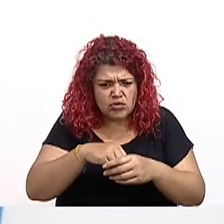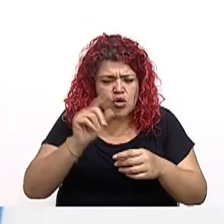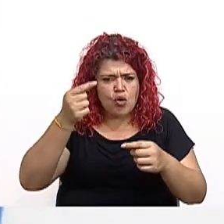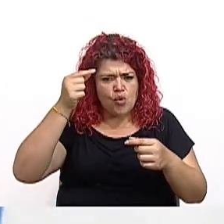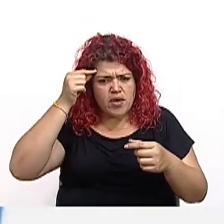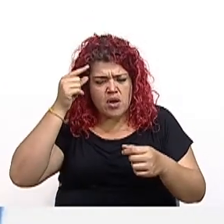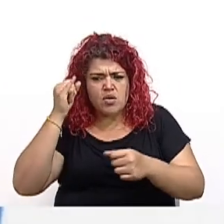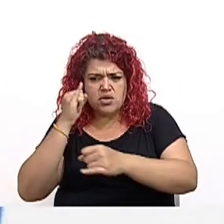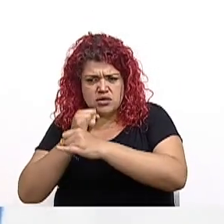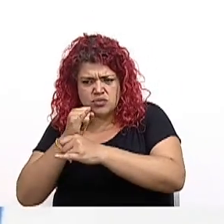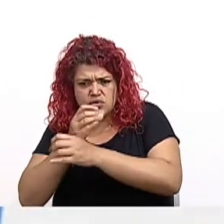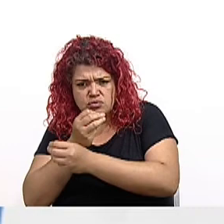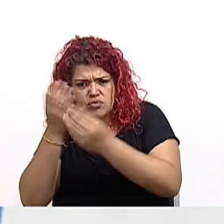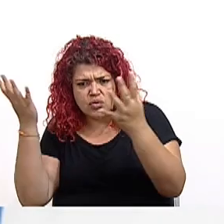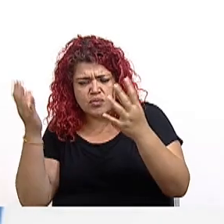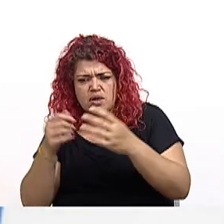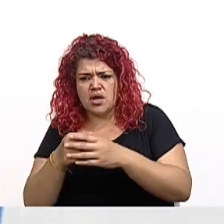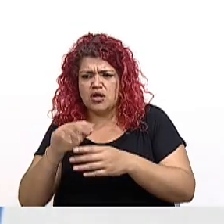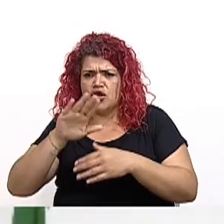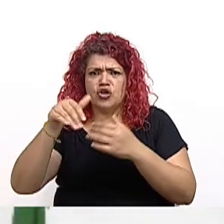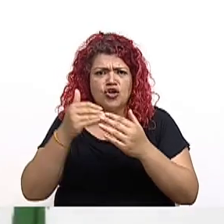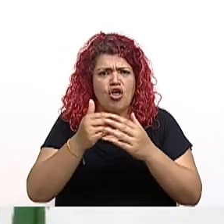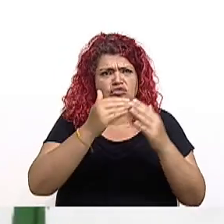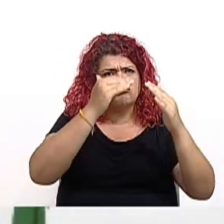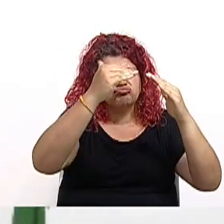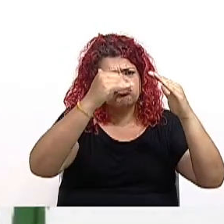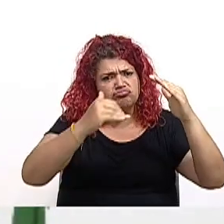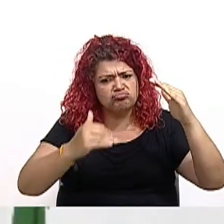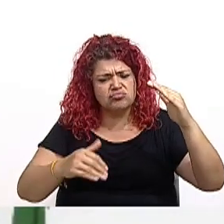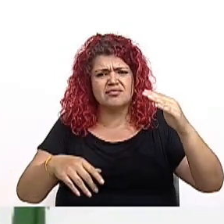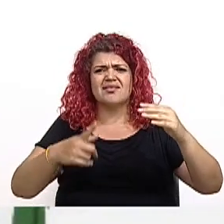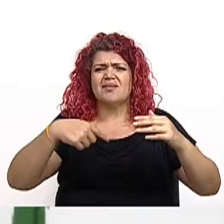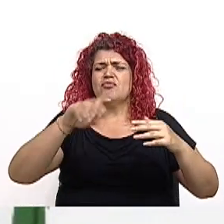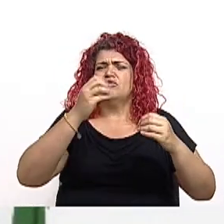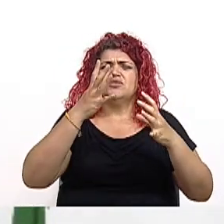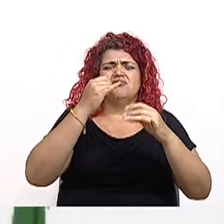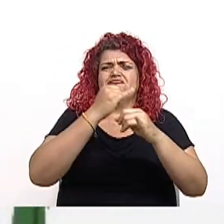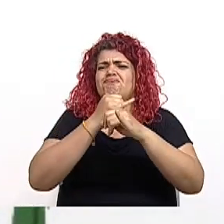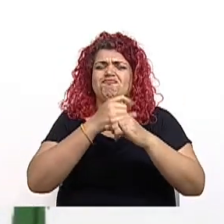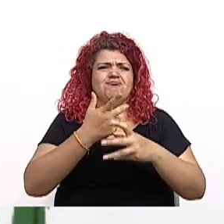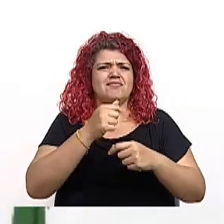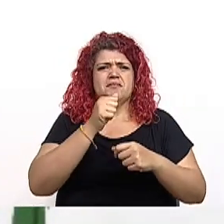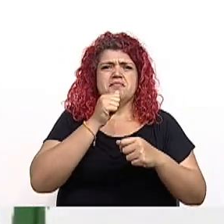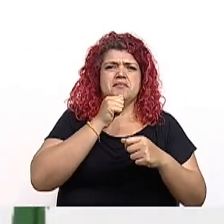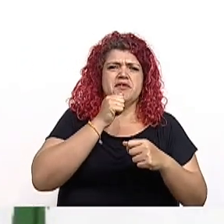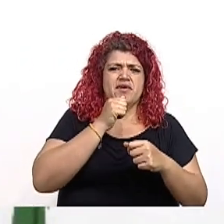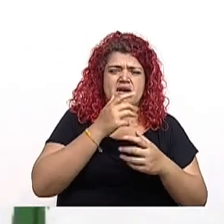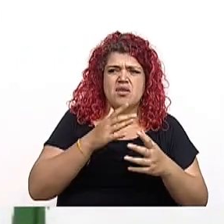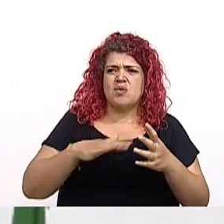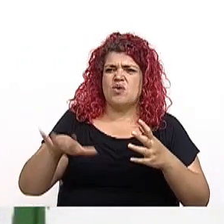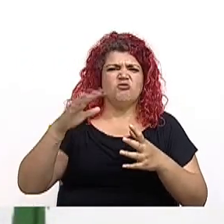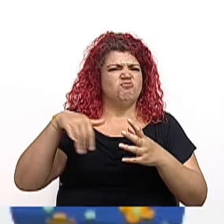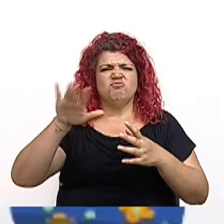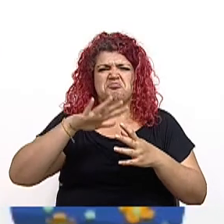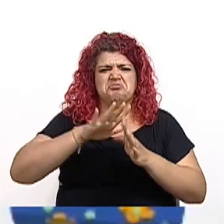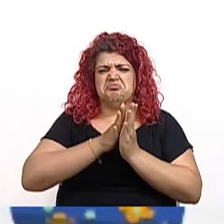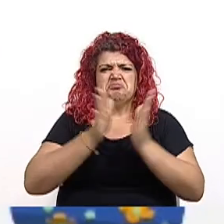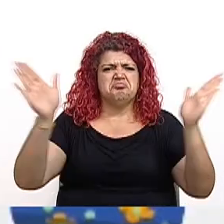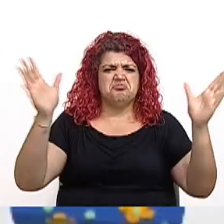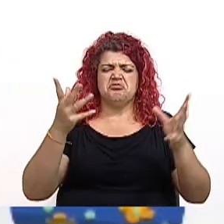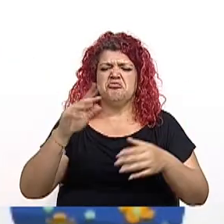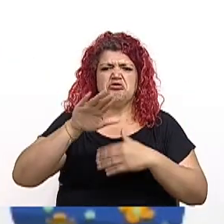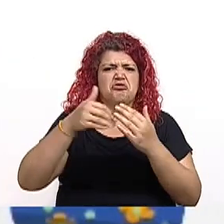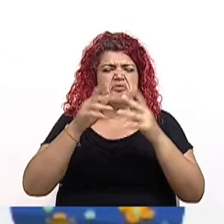e instituciones públicas de todos los niveles, entidades sociales, sector privado y, en general, todas las